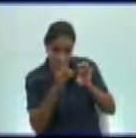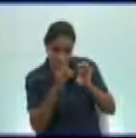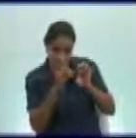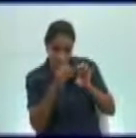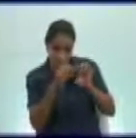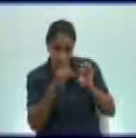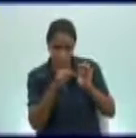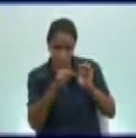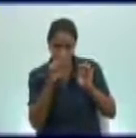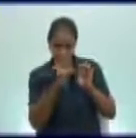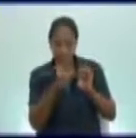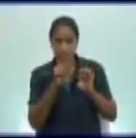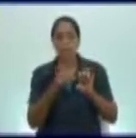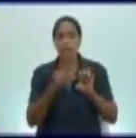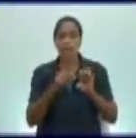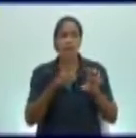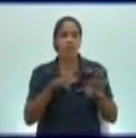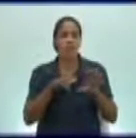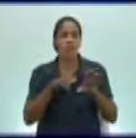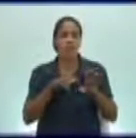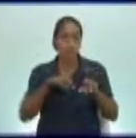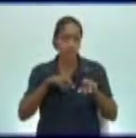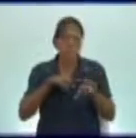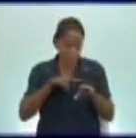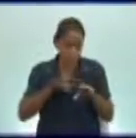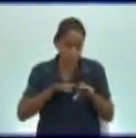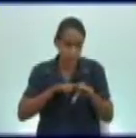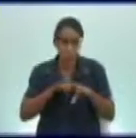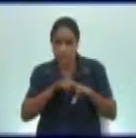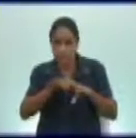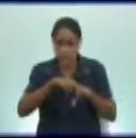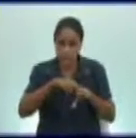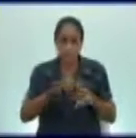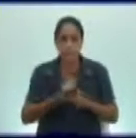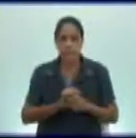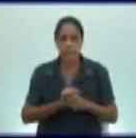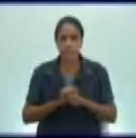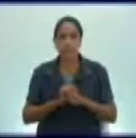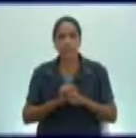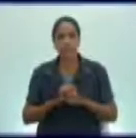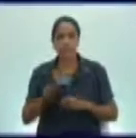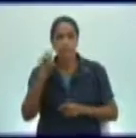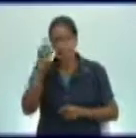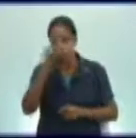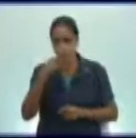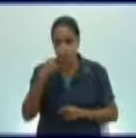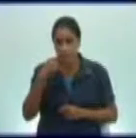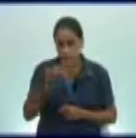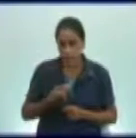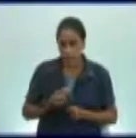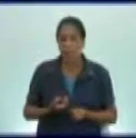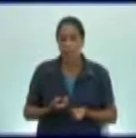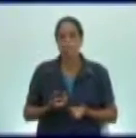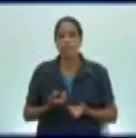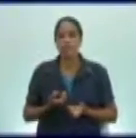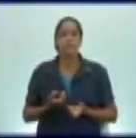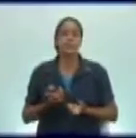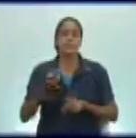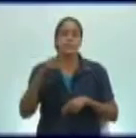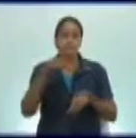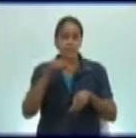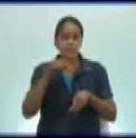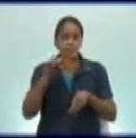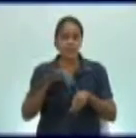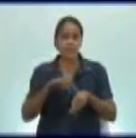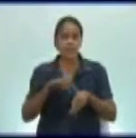longitudinalmente. Ellos se mueven en el eje antero-posterior, como es característico de los animales de simetría bilateral. Y para